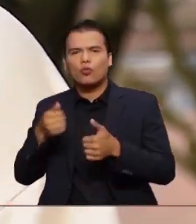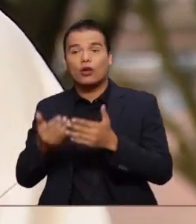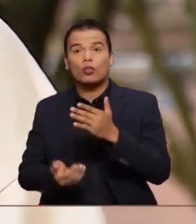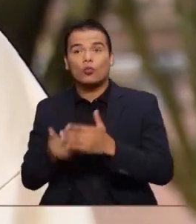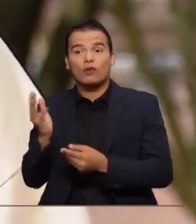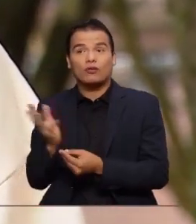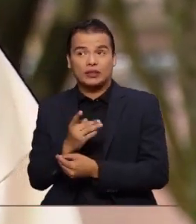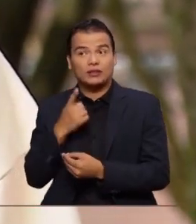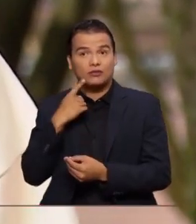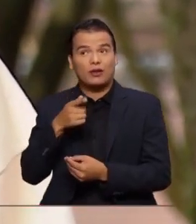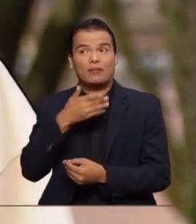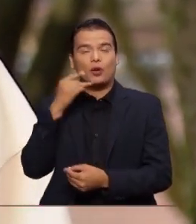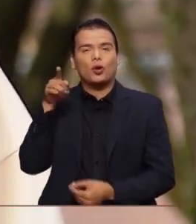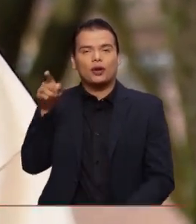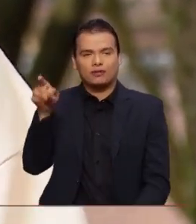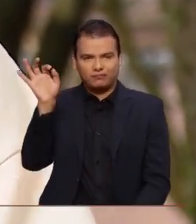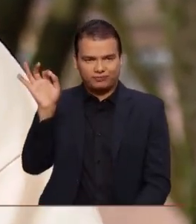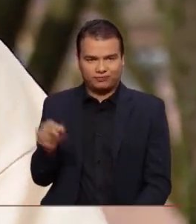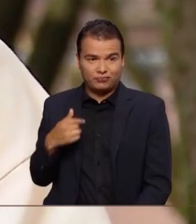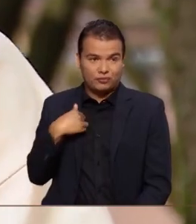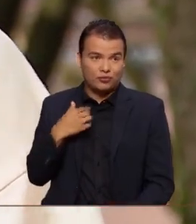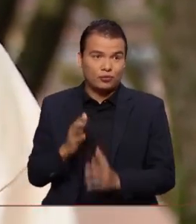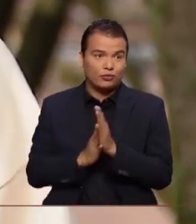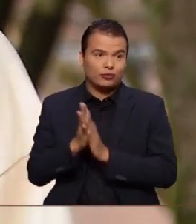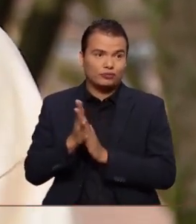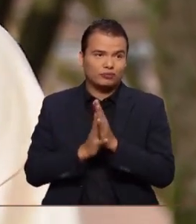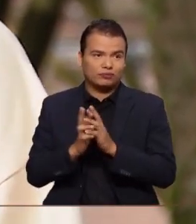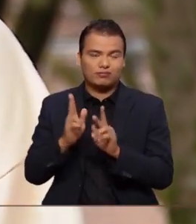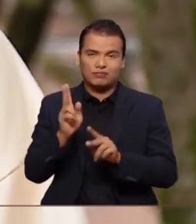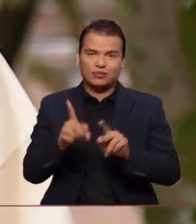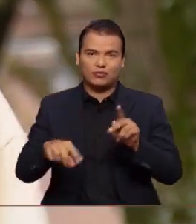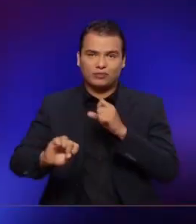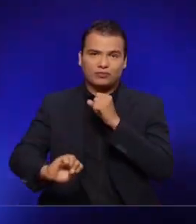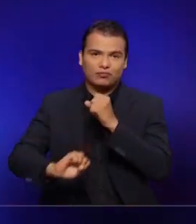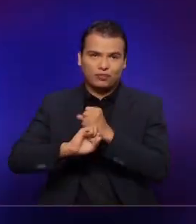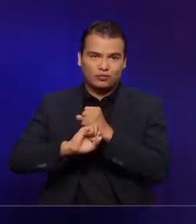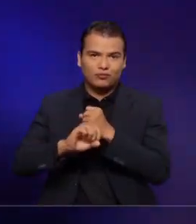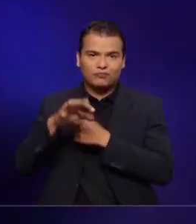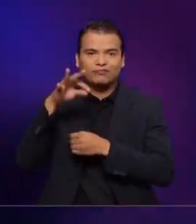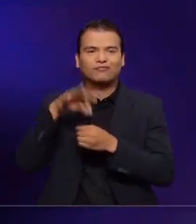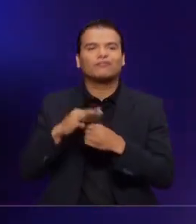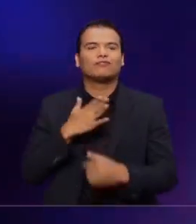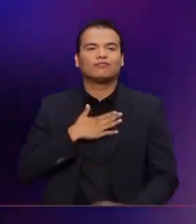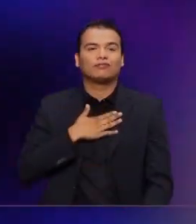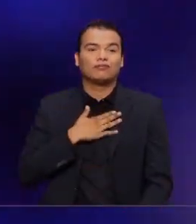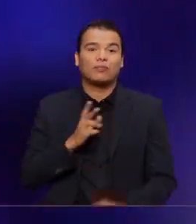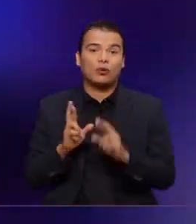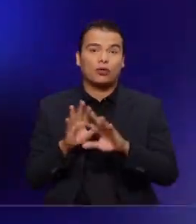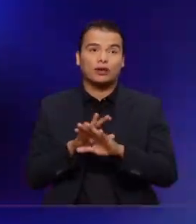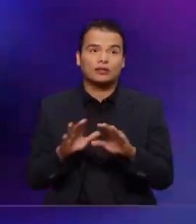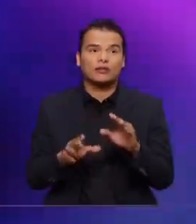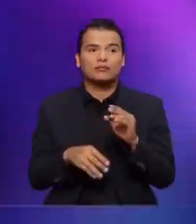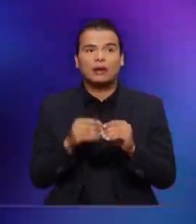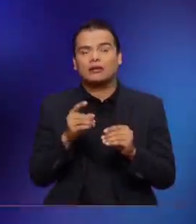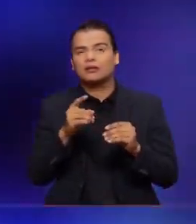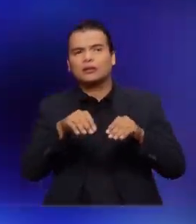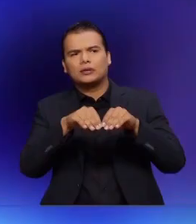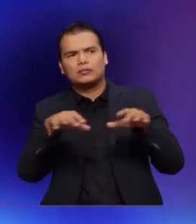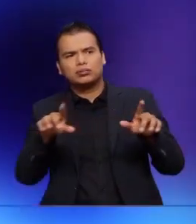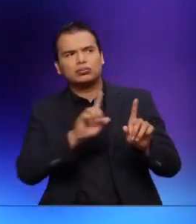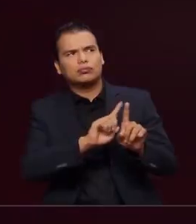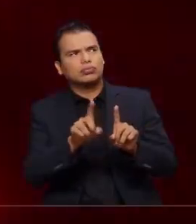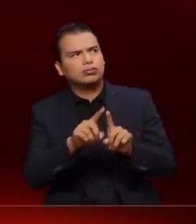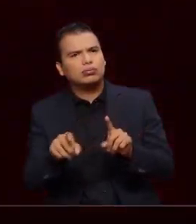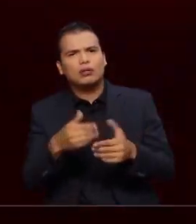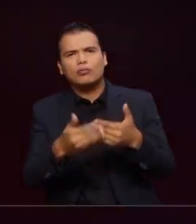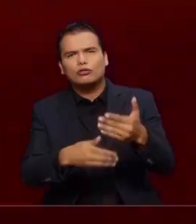artista, así que ahí invito a las personas para que voten por mí. Además de conquistar diferentes escenarios